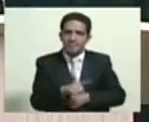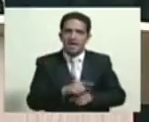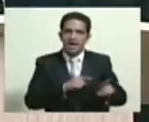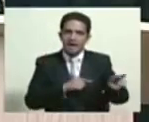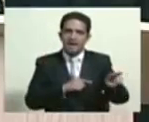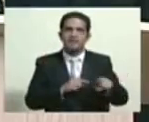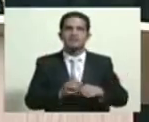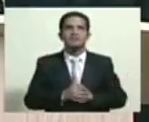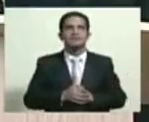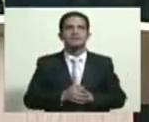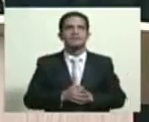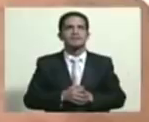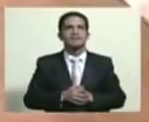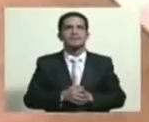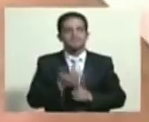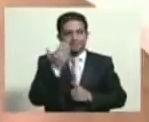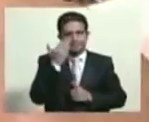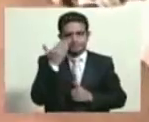Ven para acá.